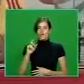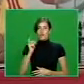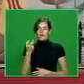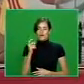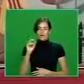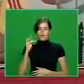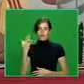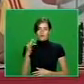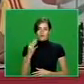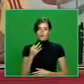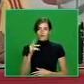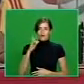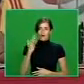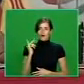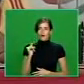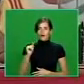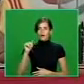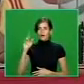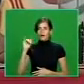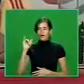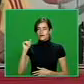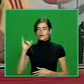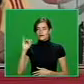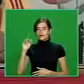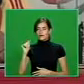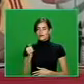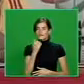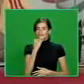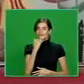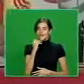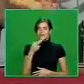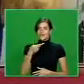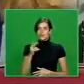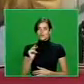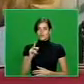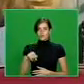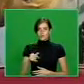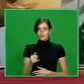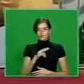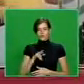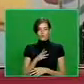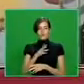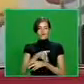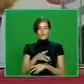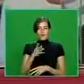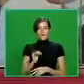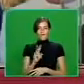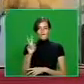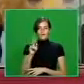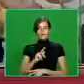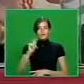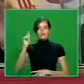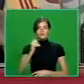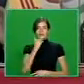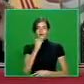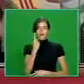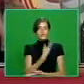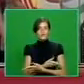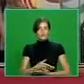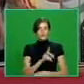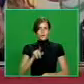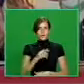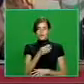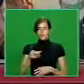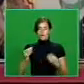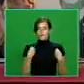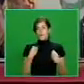guatire está araira y ya casi pegado higuerote Y si nos vamos para allá están los valles del tuy que tiene casi un millón verdad de habitantes